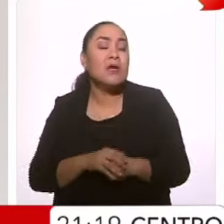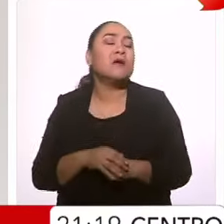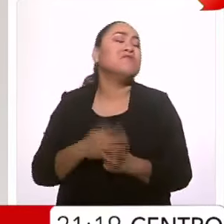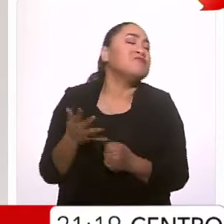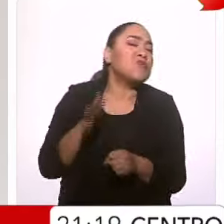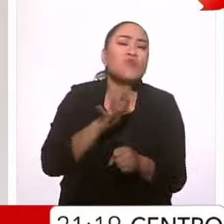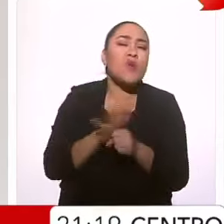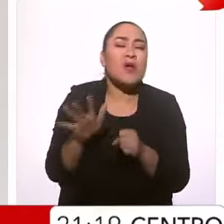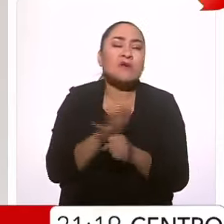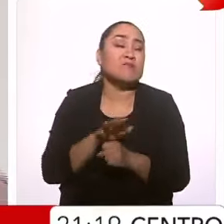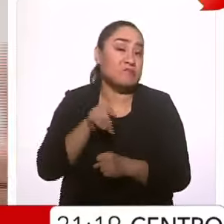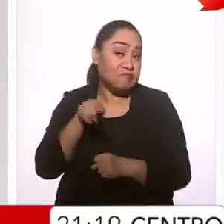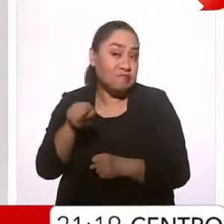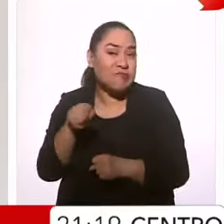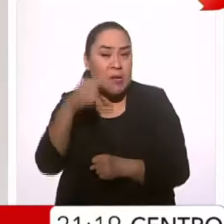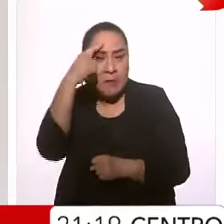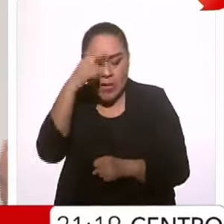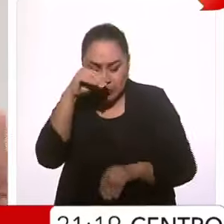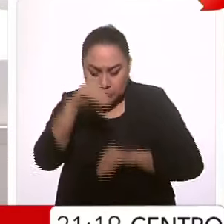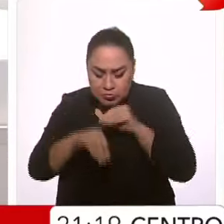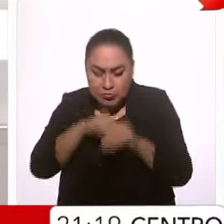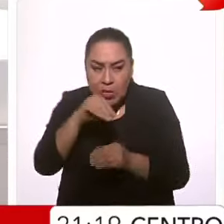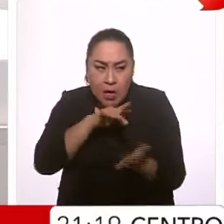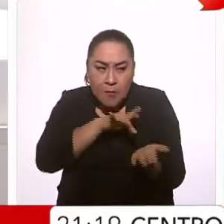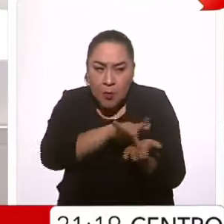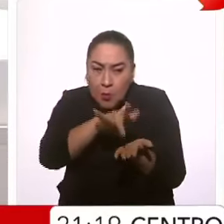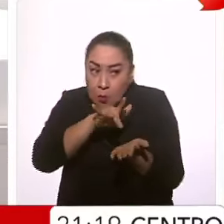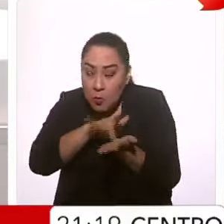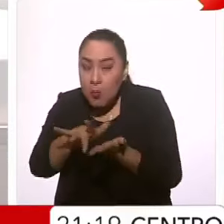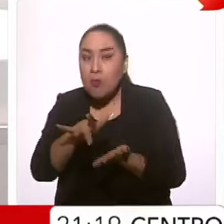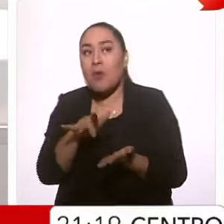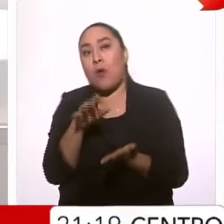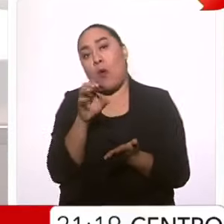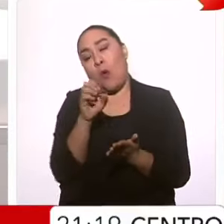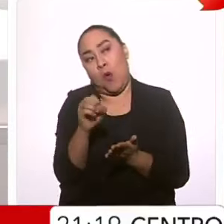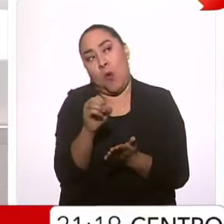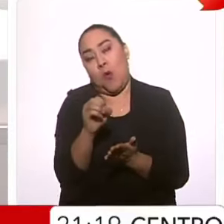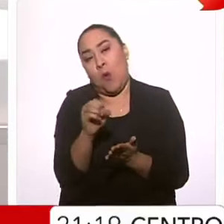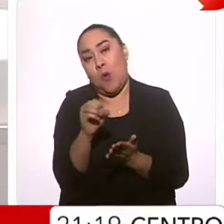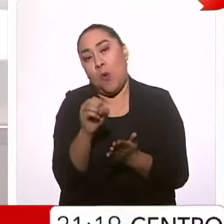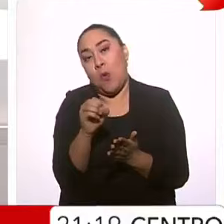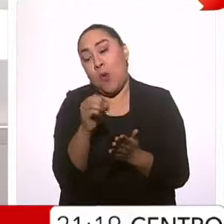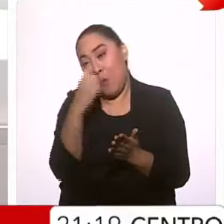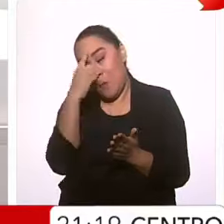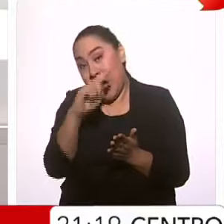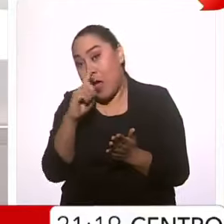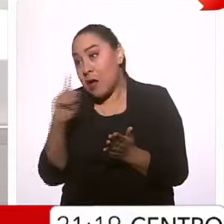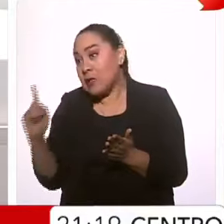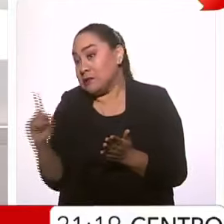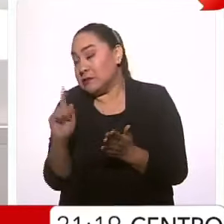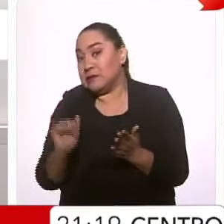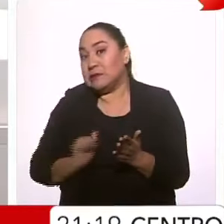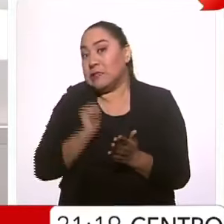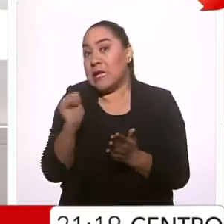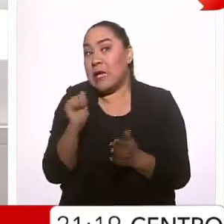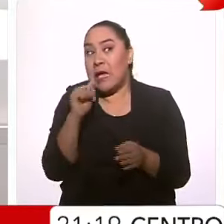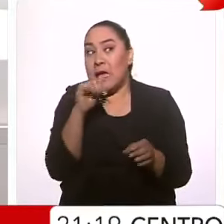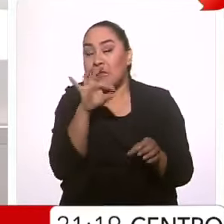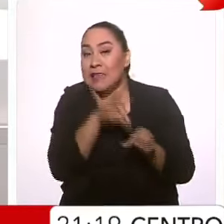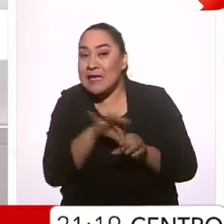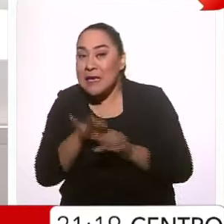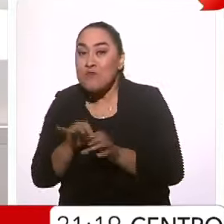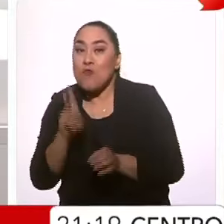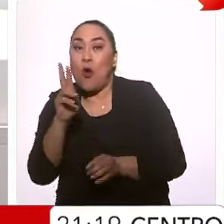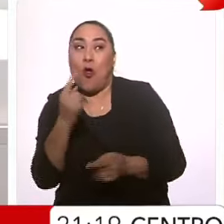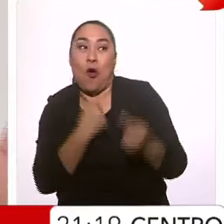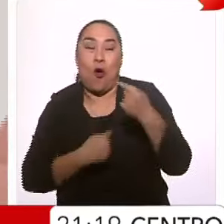para apoyar o para interferir o para participar de una campaña electoral, porque se va a hablar de este tema,